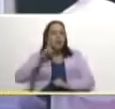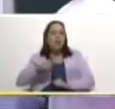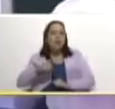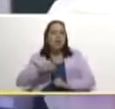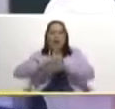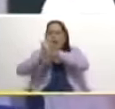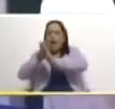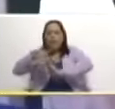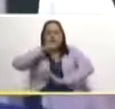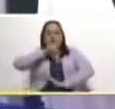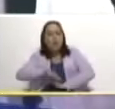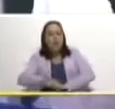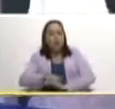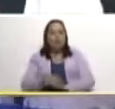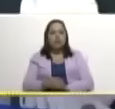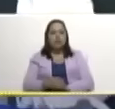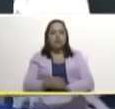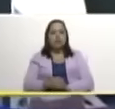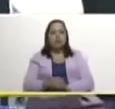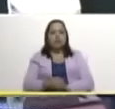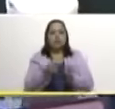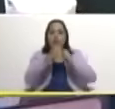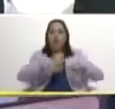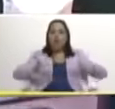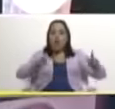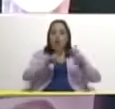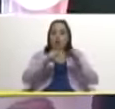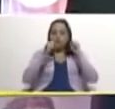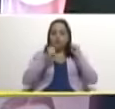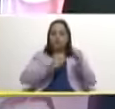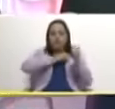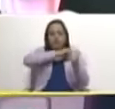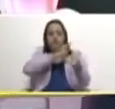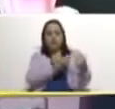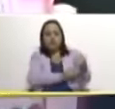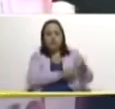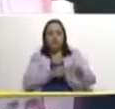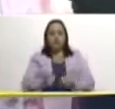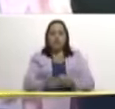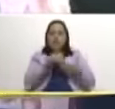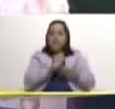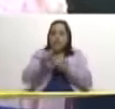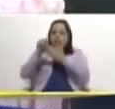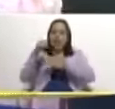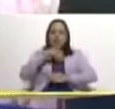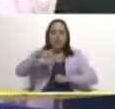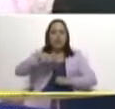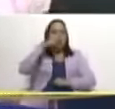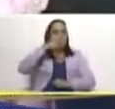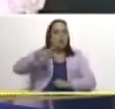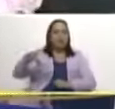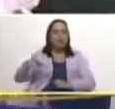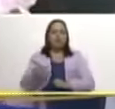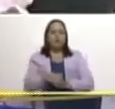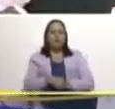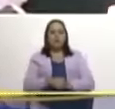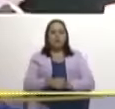la historia de valores, de resistencia heroica de nuestro pueblo.